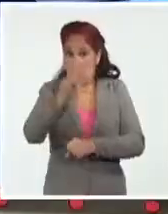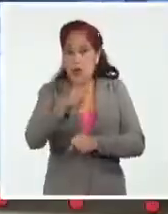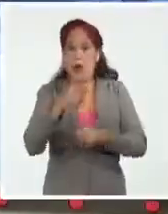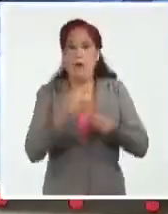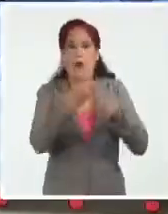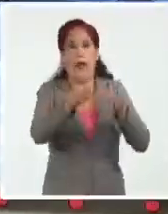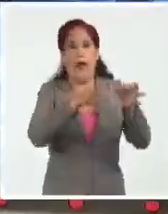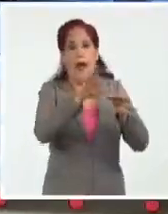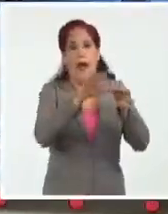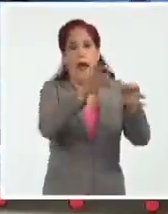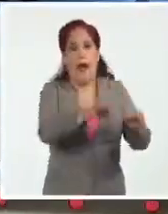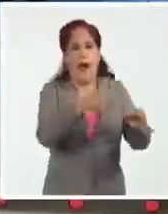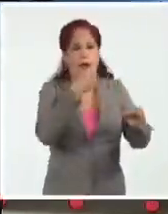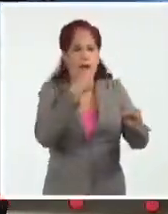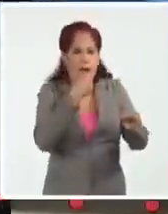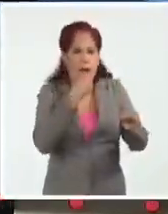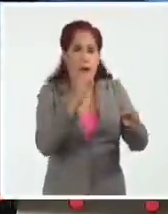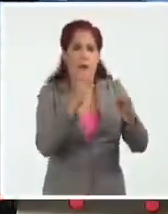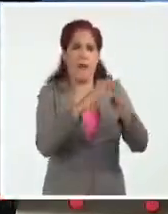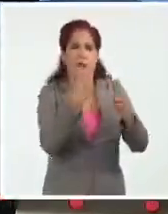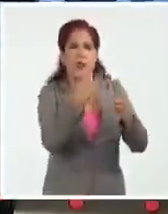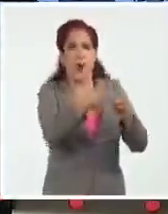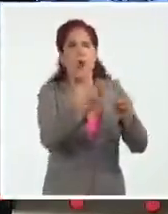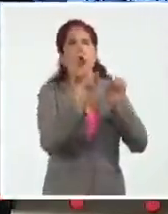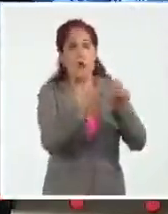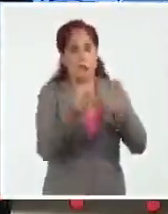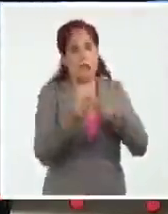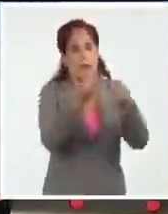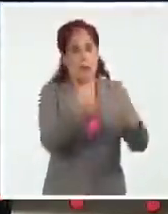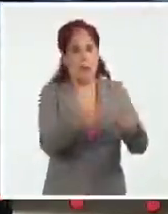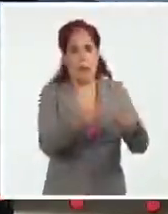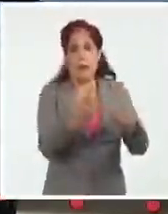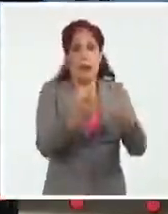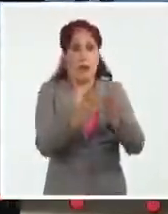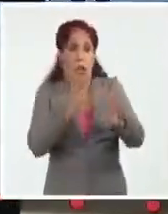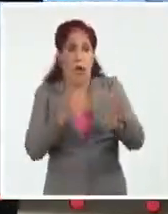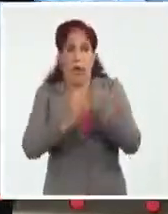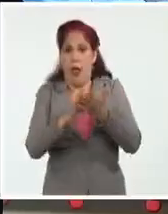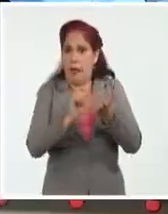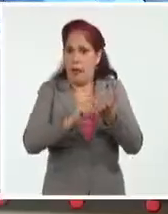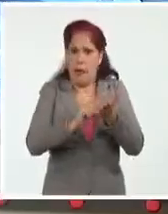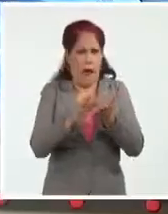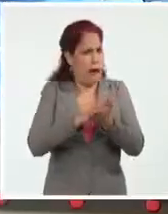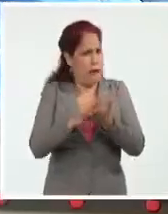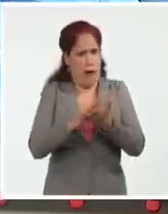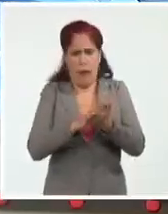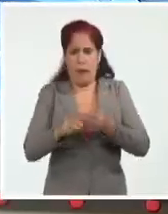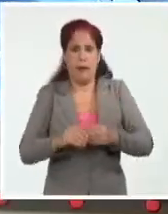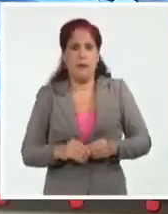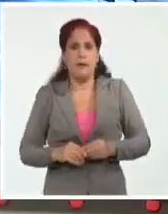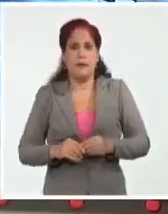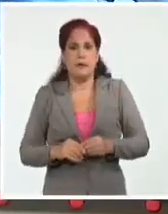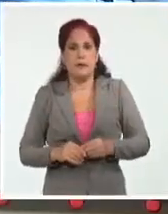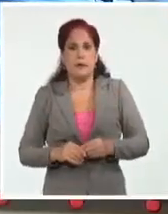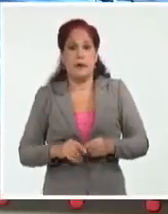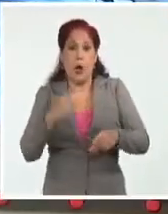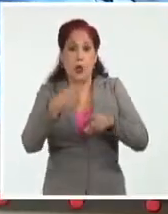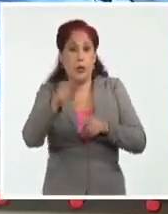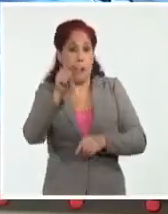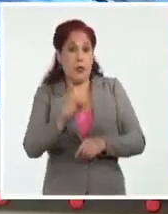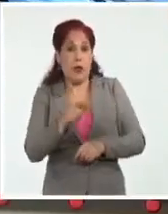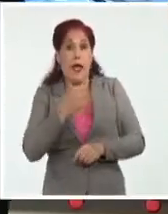a jóvenes, fundamentalmente, como hemos visto en estos días de enfrentamiento a la COVID-19, a la entrega de estos productos a aquellas personas que